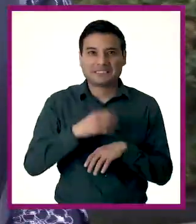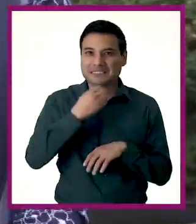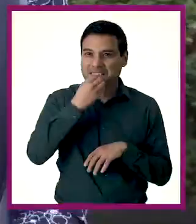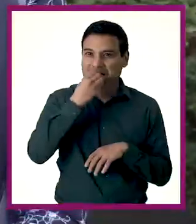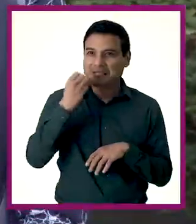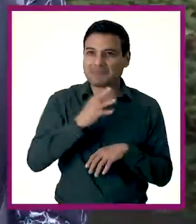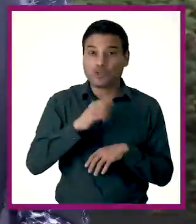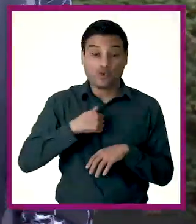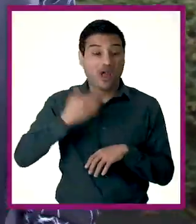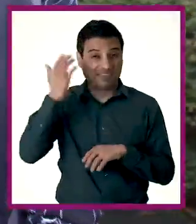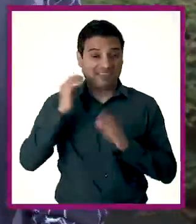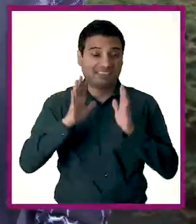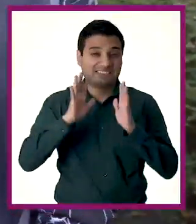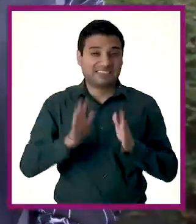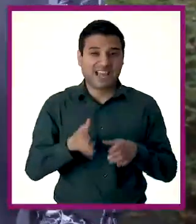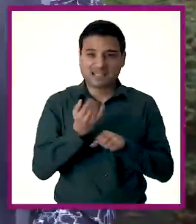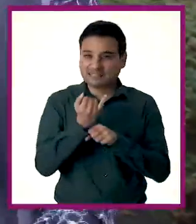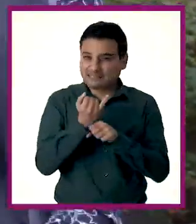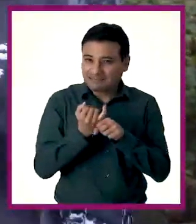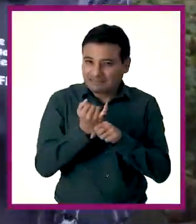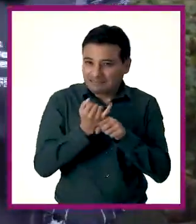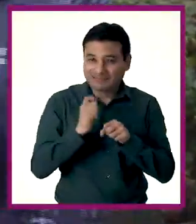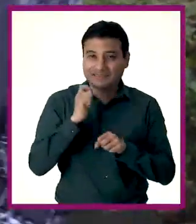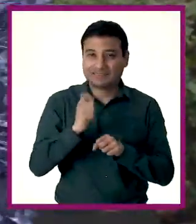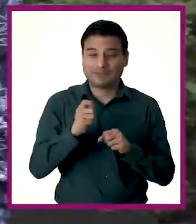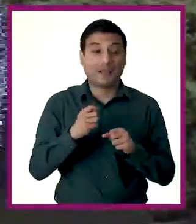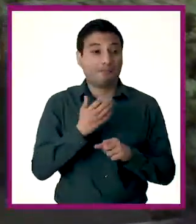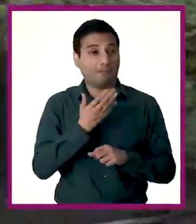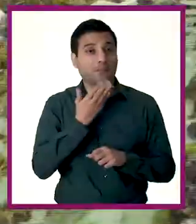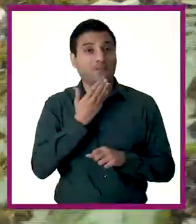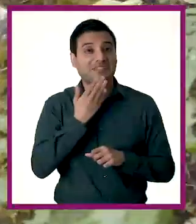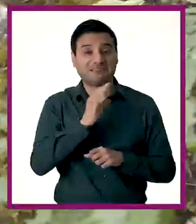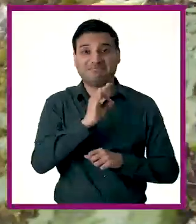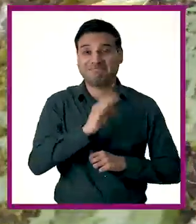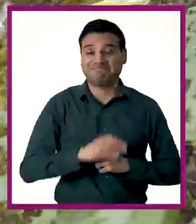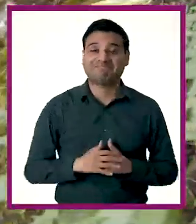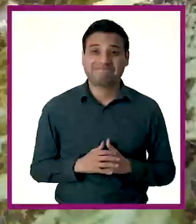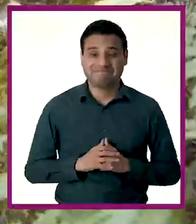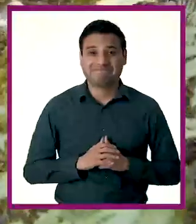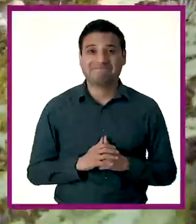1907 me llegó aquí. Bueno, me leí la tarea. Ah, muy bien, muy bien.